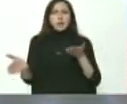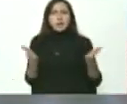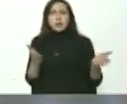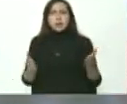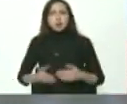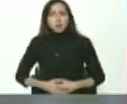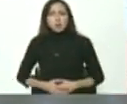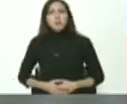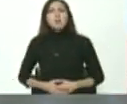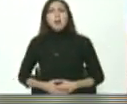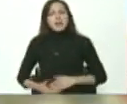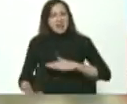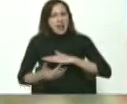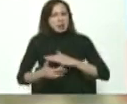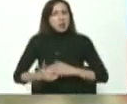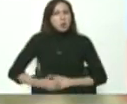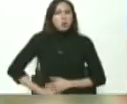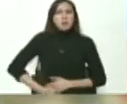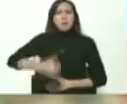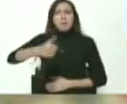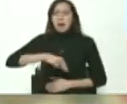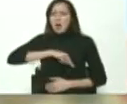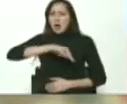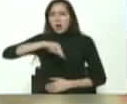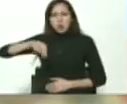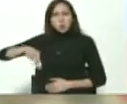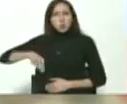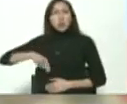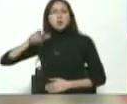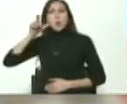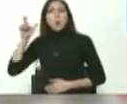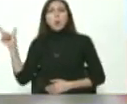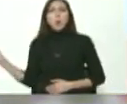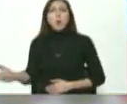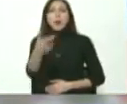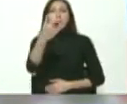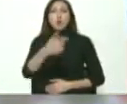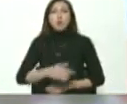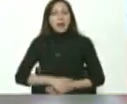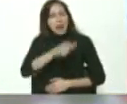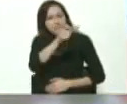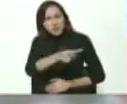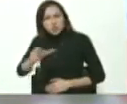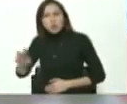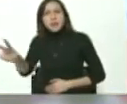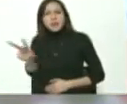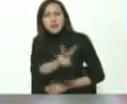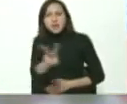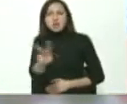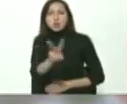más alta tecnología para nuestro pueblo, para la gente de Venezuela.